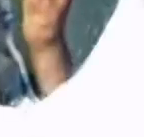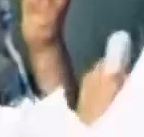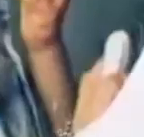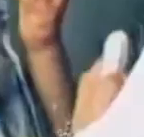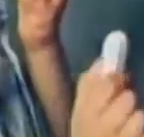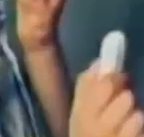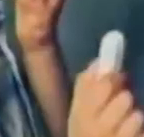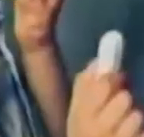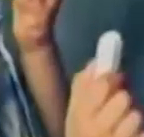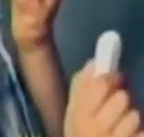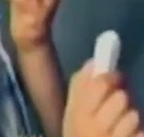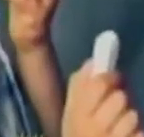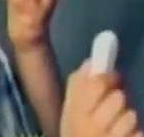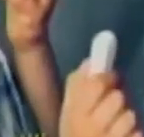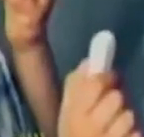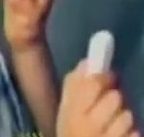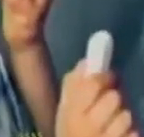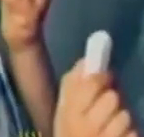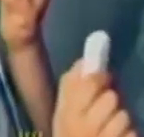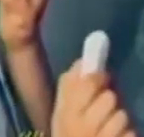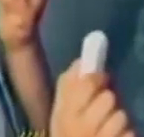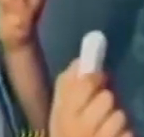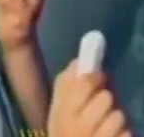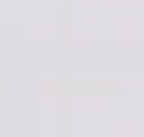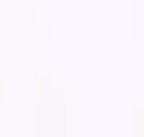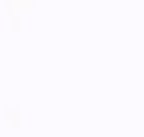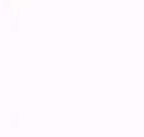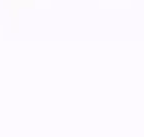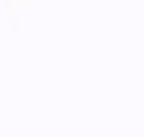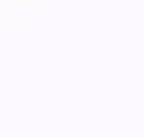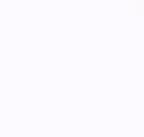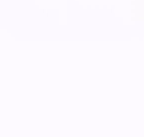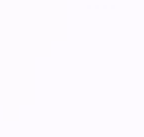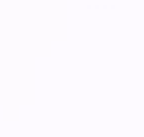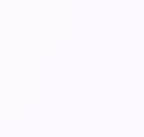A continuación, Matemática, segundo básico.